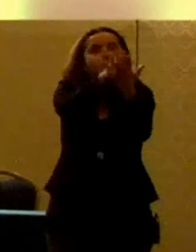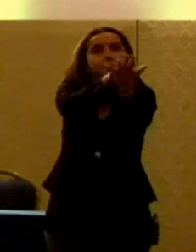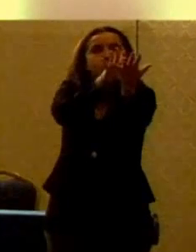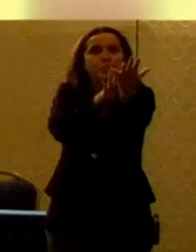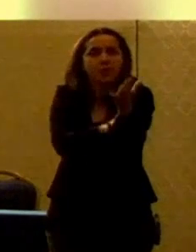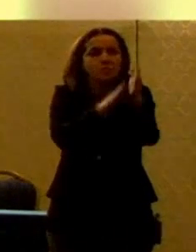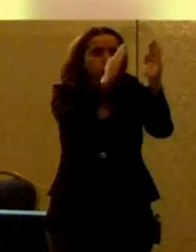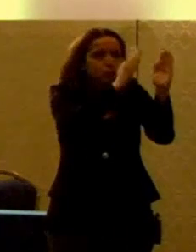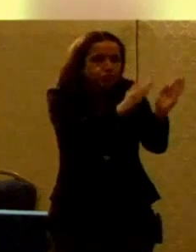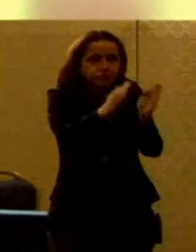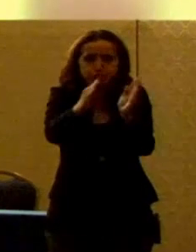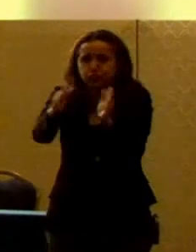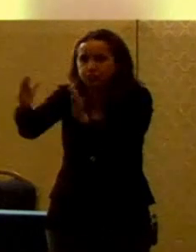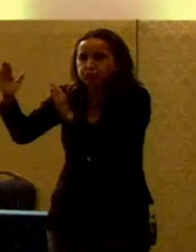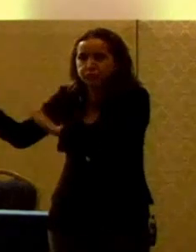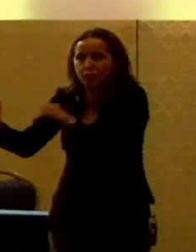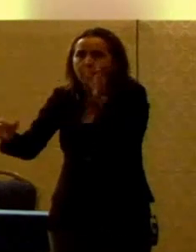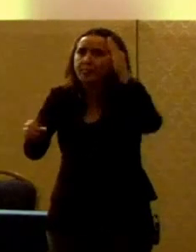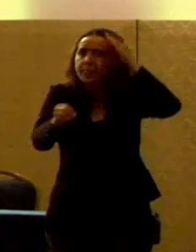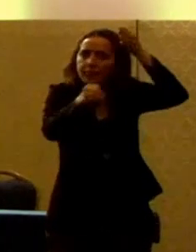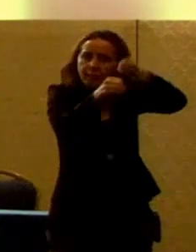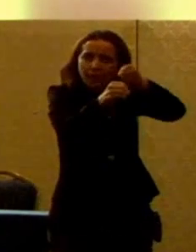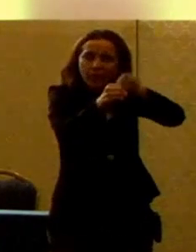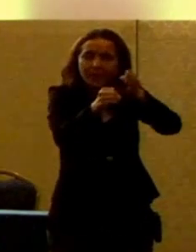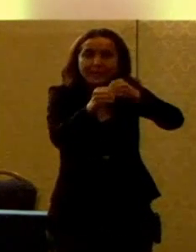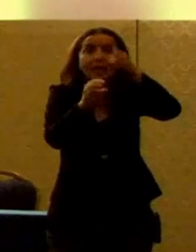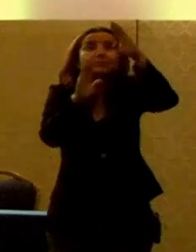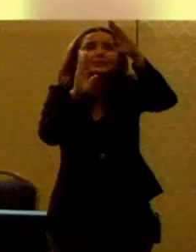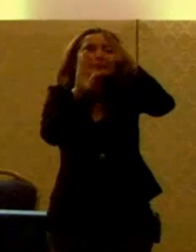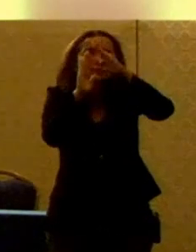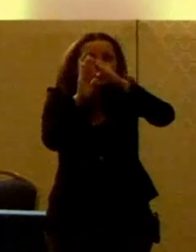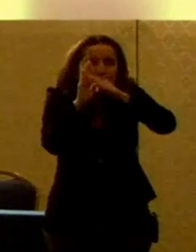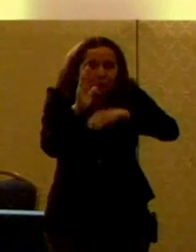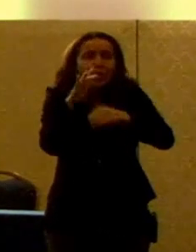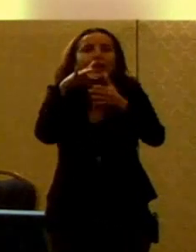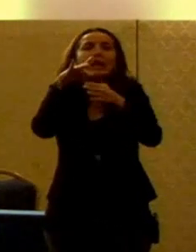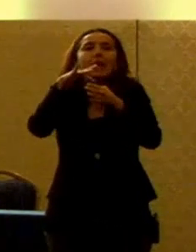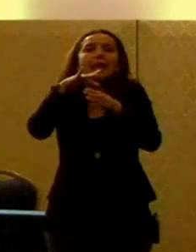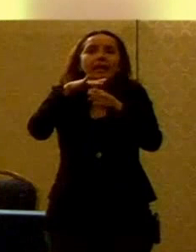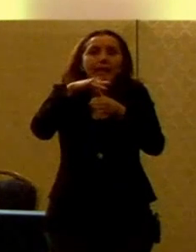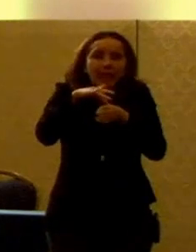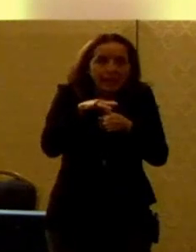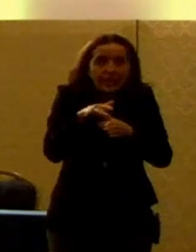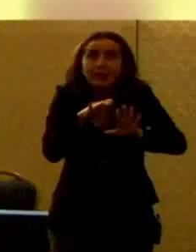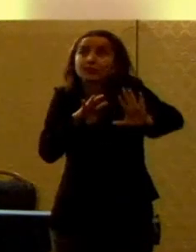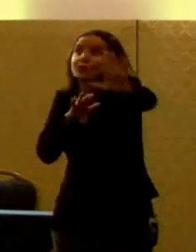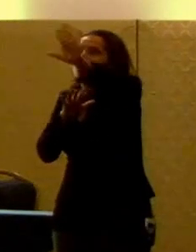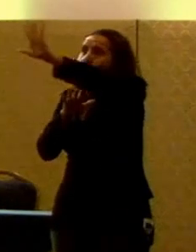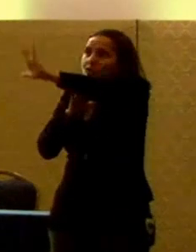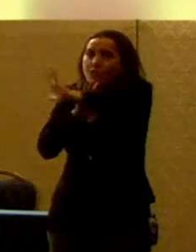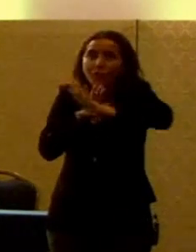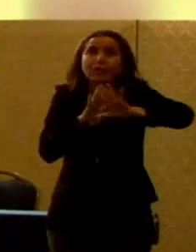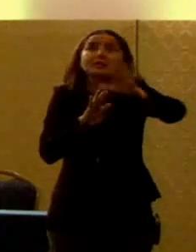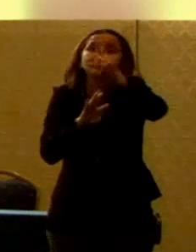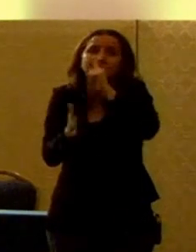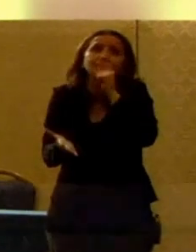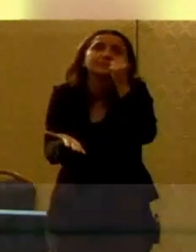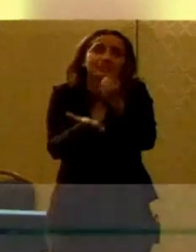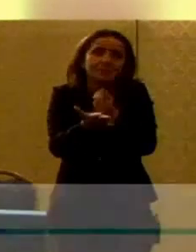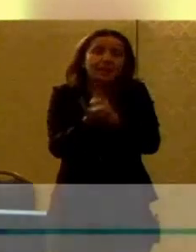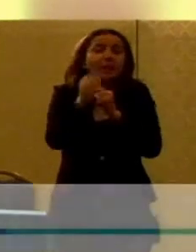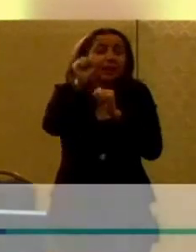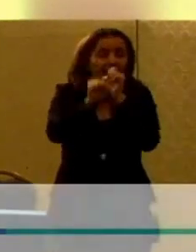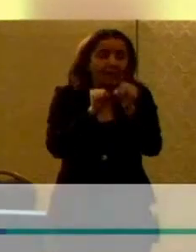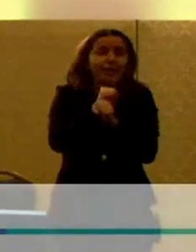tenía como objetivo disminuir al máximo las condiciones de riesgo que tenía esa región, que era inminente, que si bien es cierto en 2007 tuvo